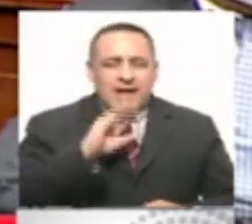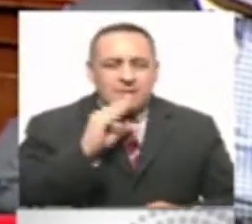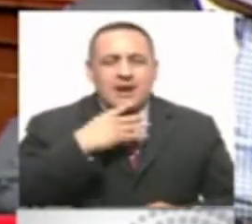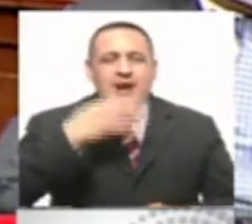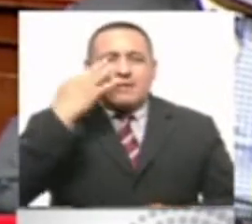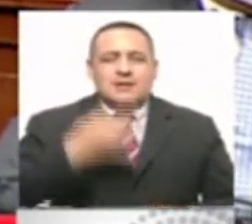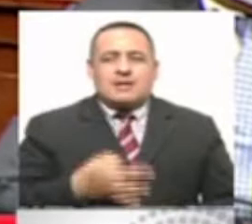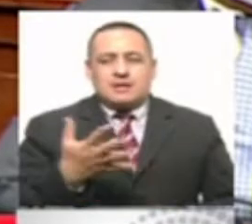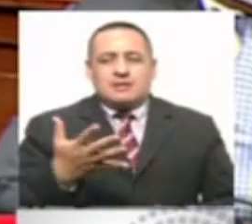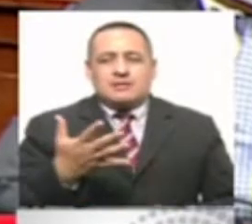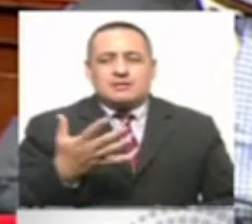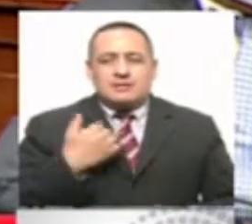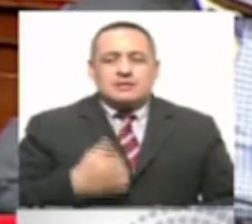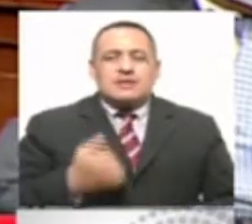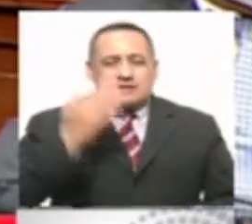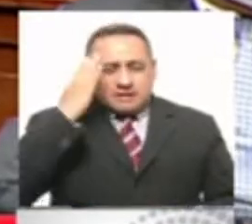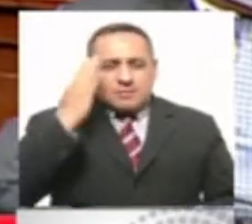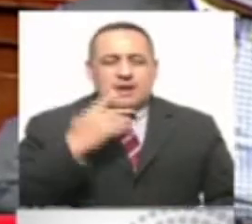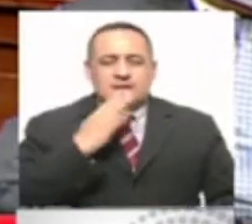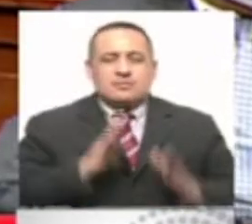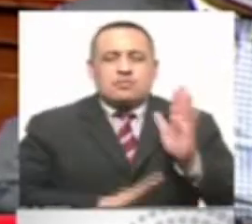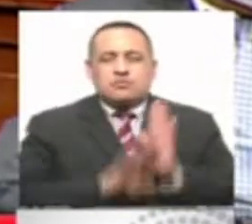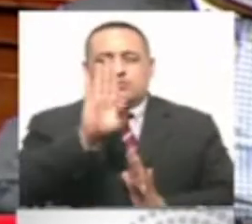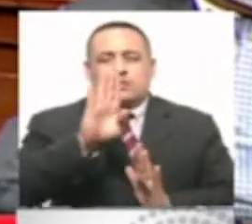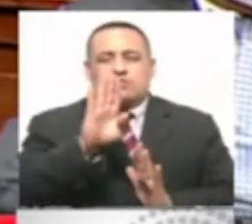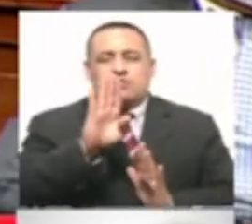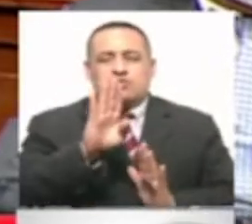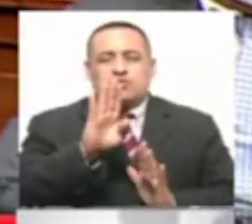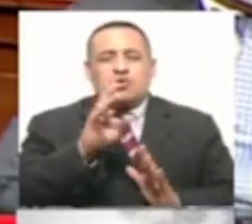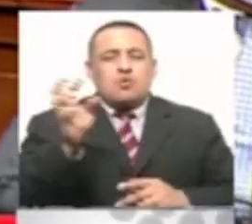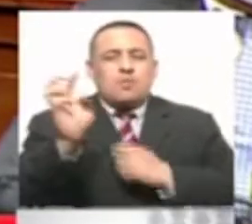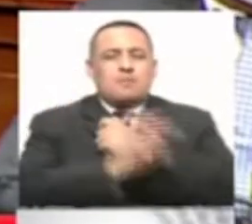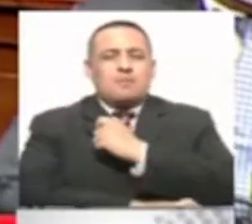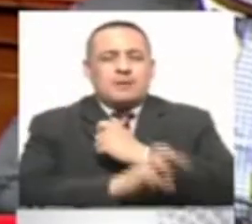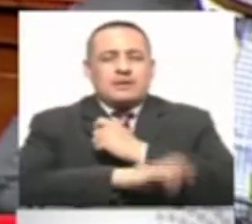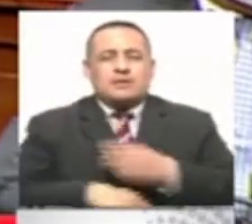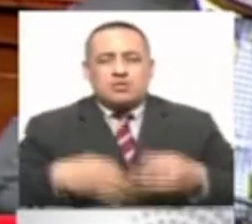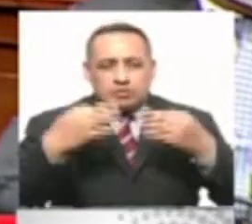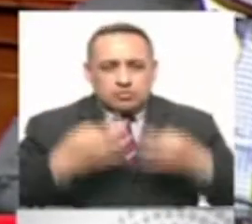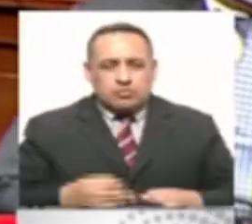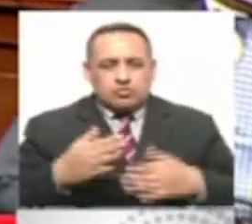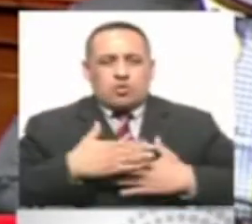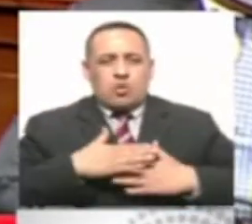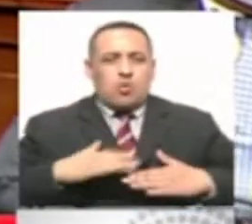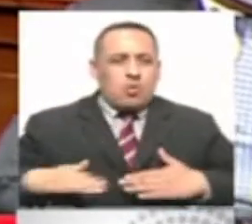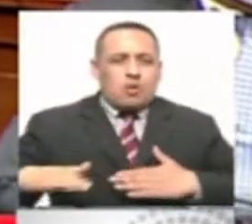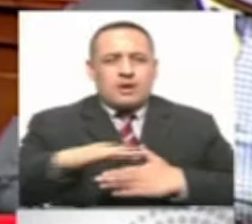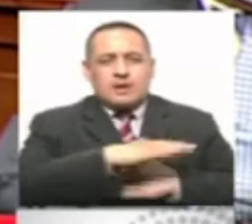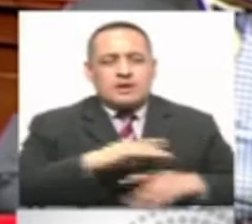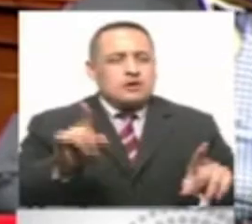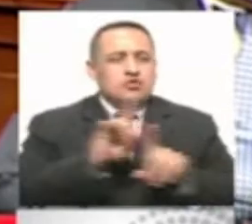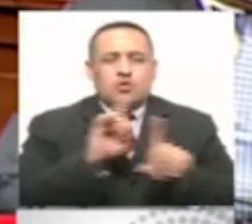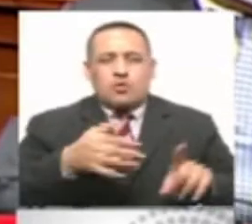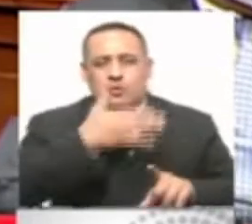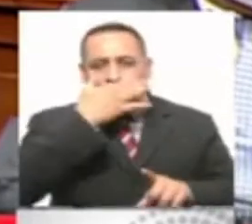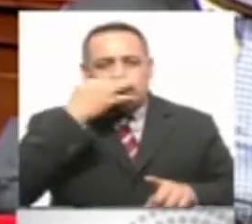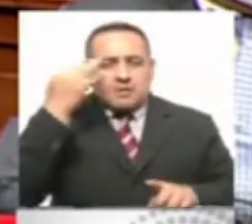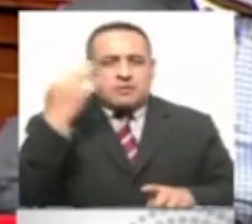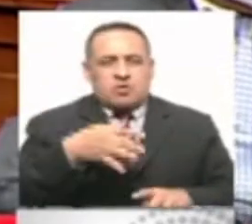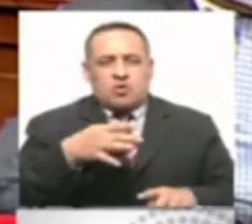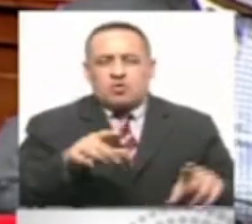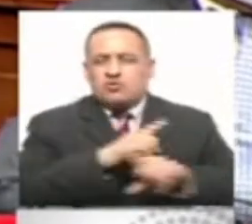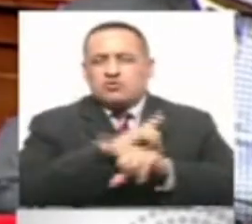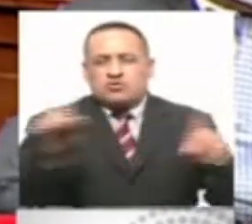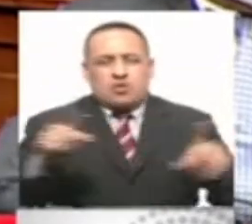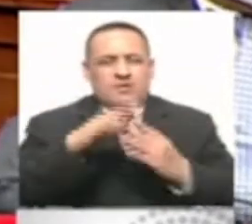verdad. De esa base construiremos un país justo, soberano, sin distinciones, sin